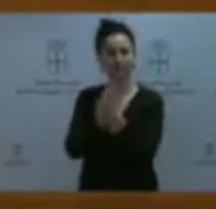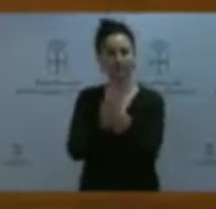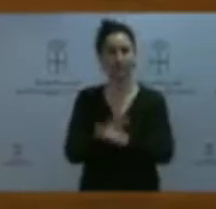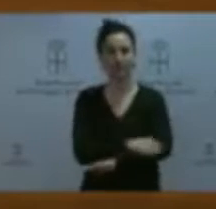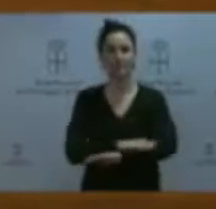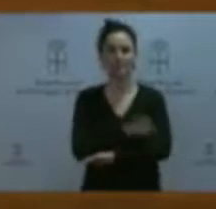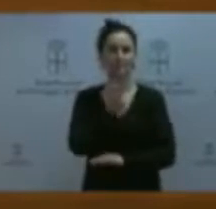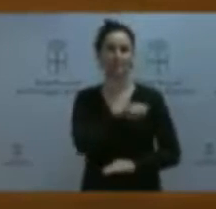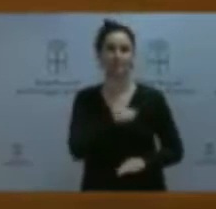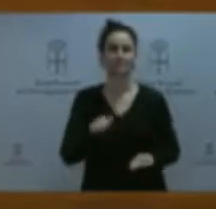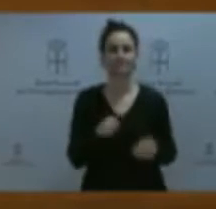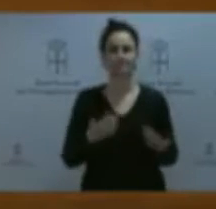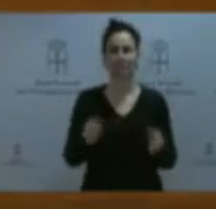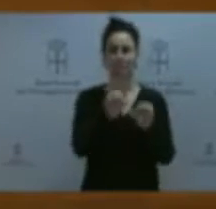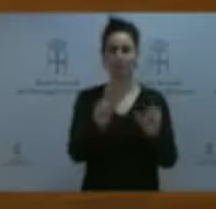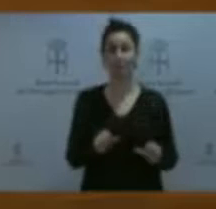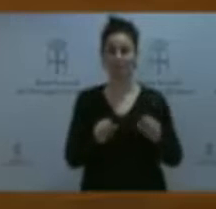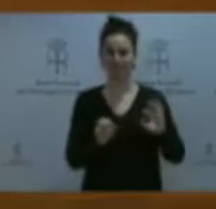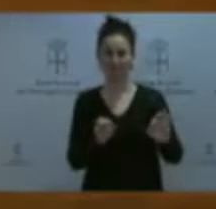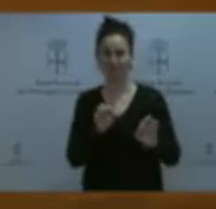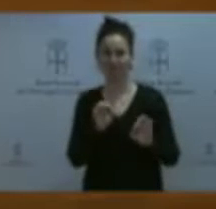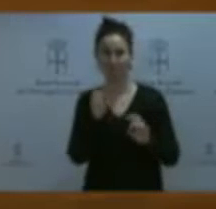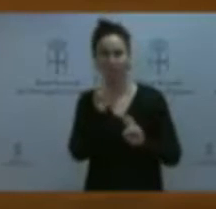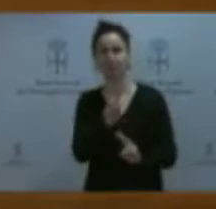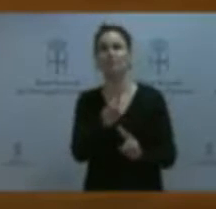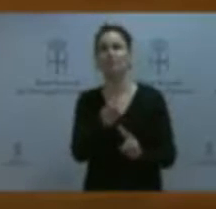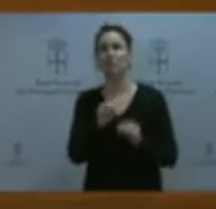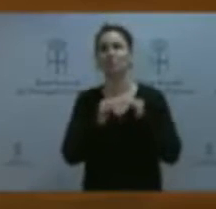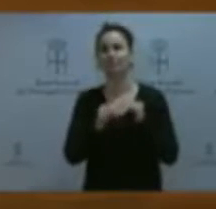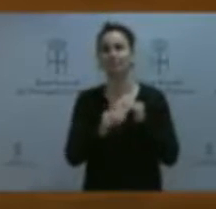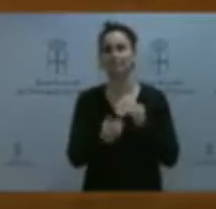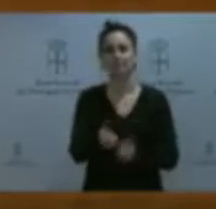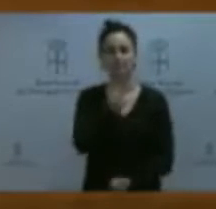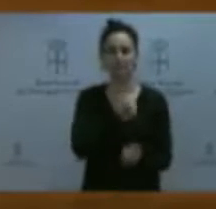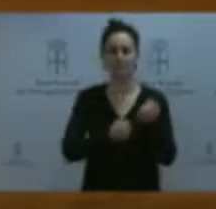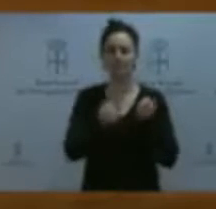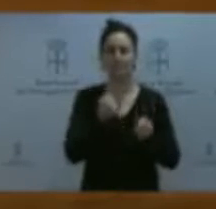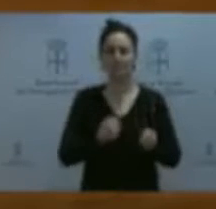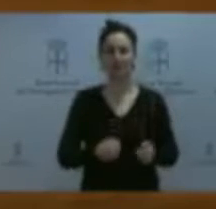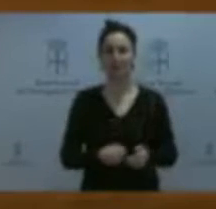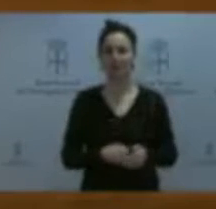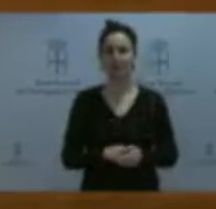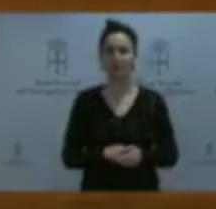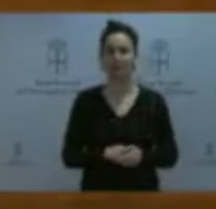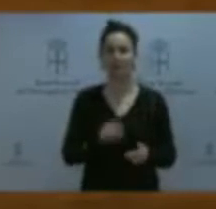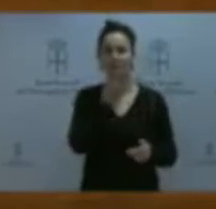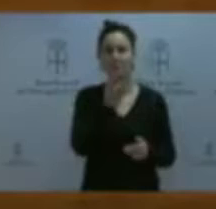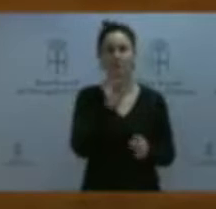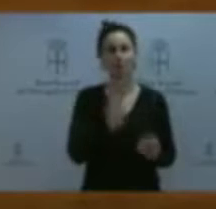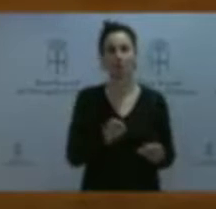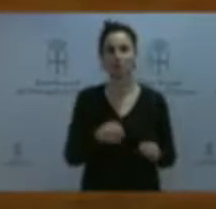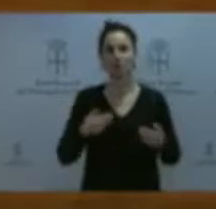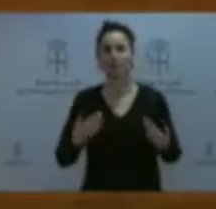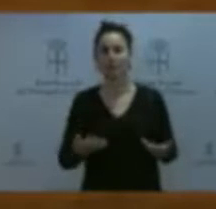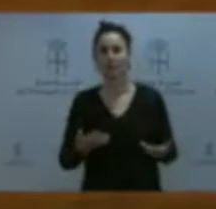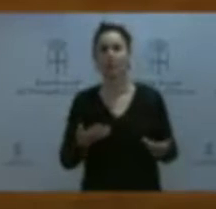por su sostenibilidad económica, ¿no? Ya dicho en buenas palabras. Entonces, eso se supone que lo íbamos a pagar desde